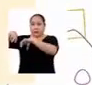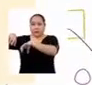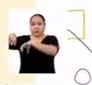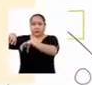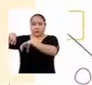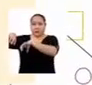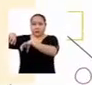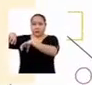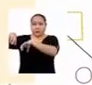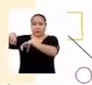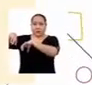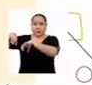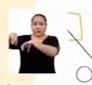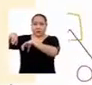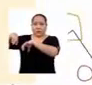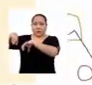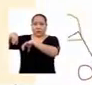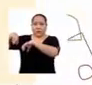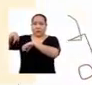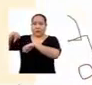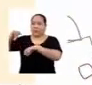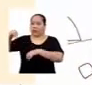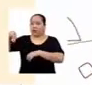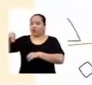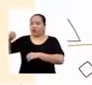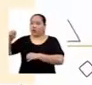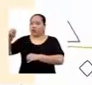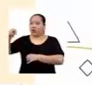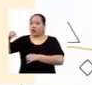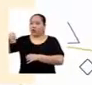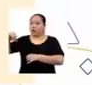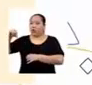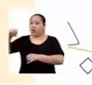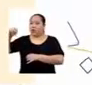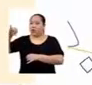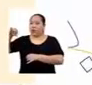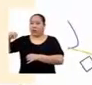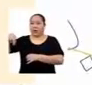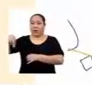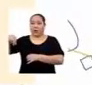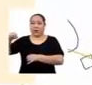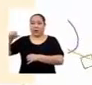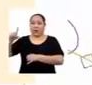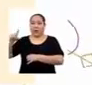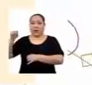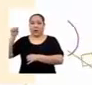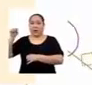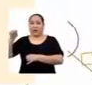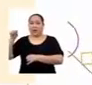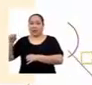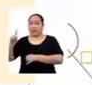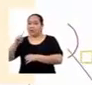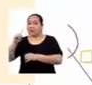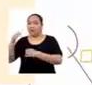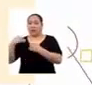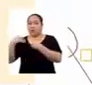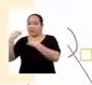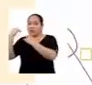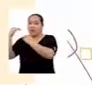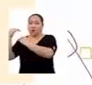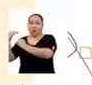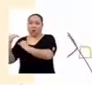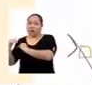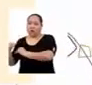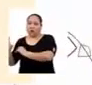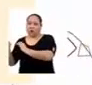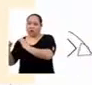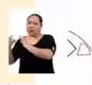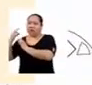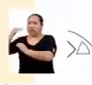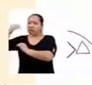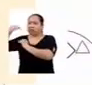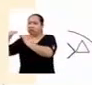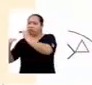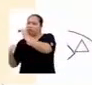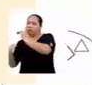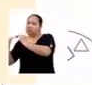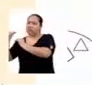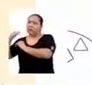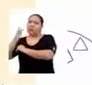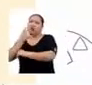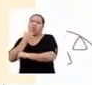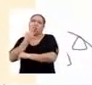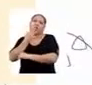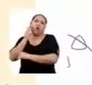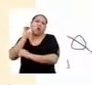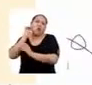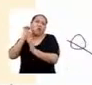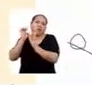distinguimos cualitativa nominal, aquellas variables que no siguen ningún orden específico, como los colores o